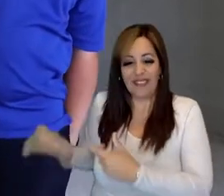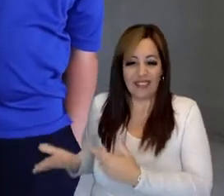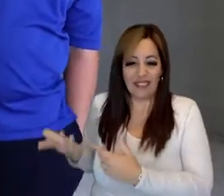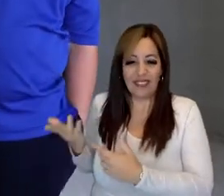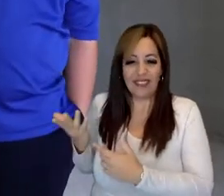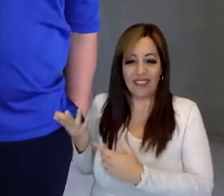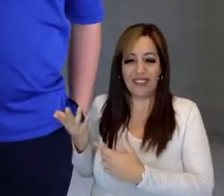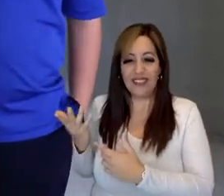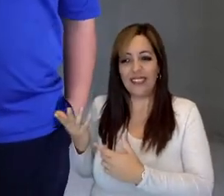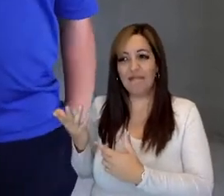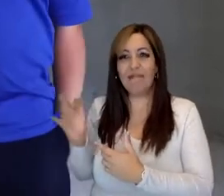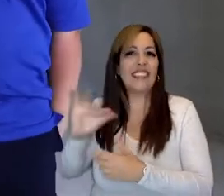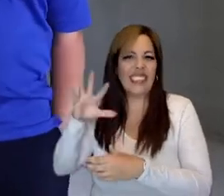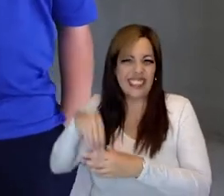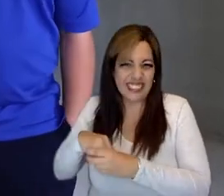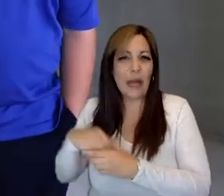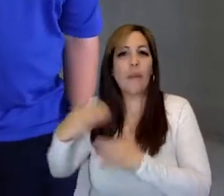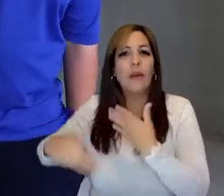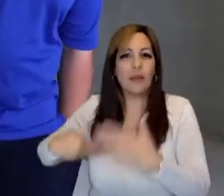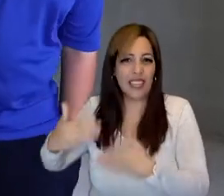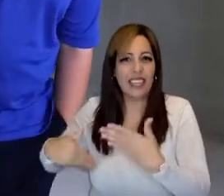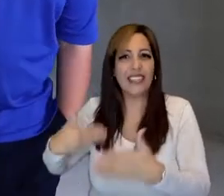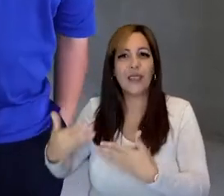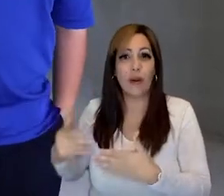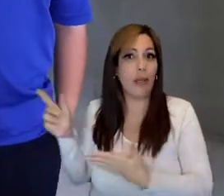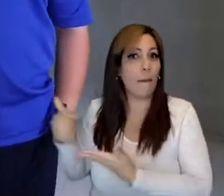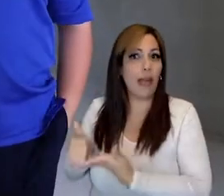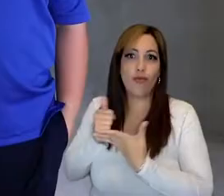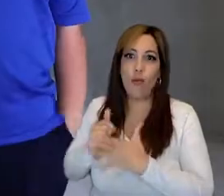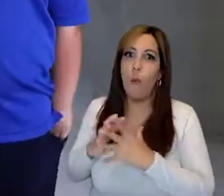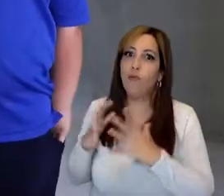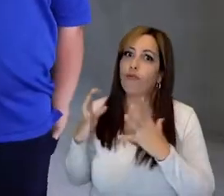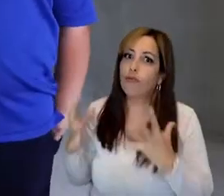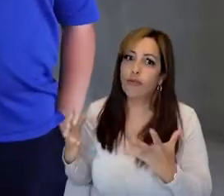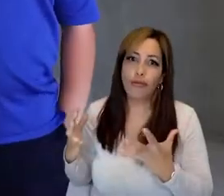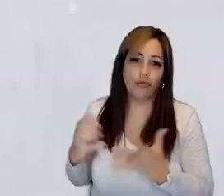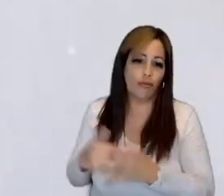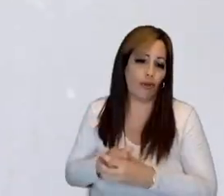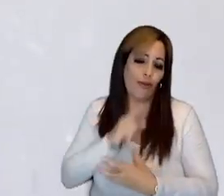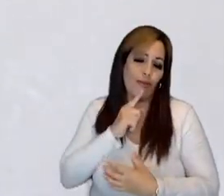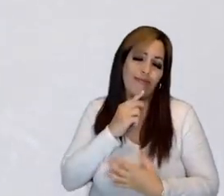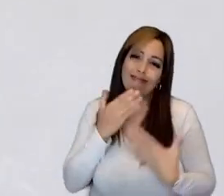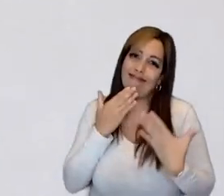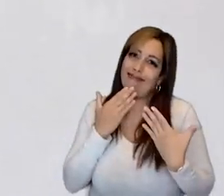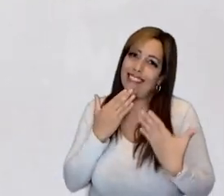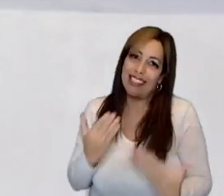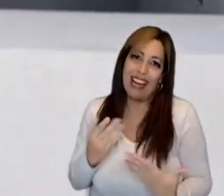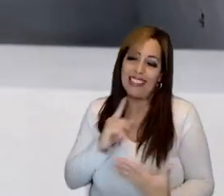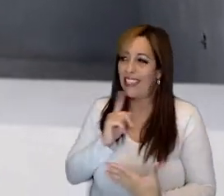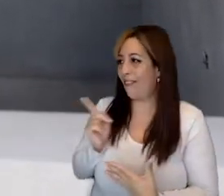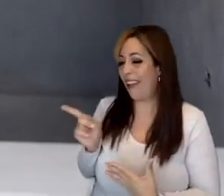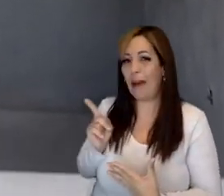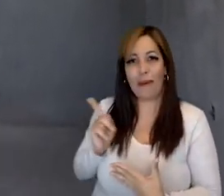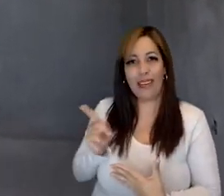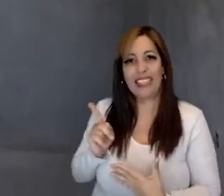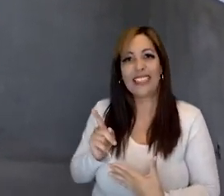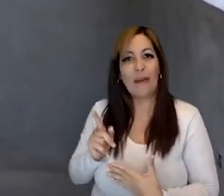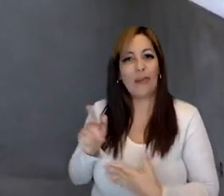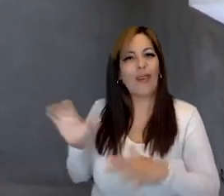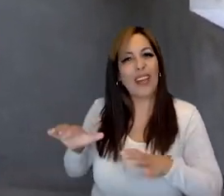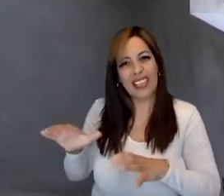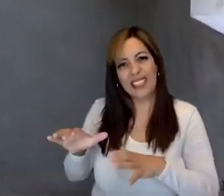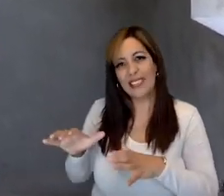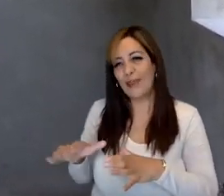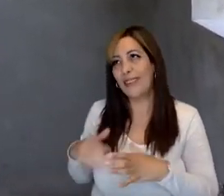ella también es parte de este proceso, ella me ayuda un montón. Y estoy bien agradecida también por ella, por lo que